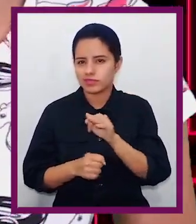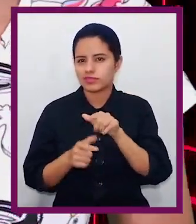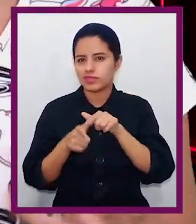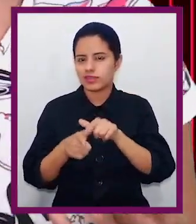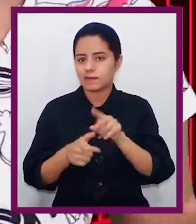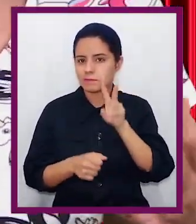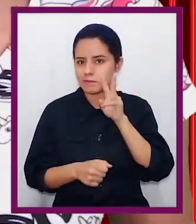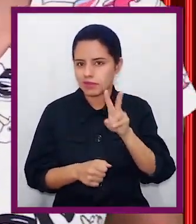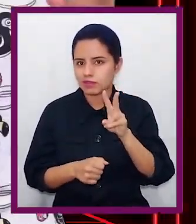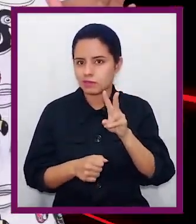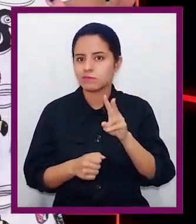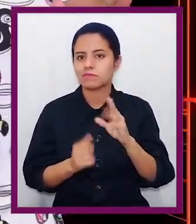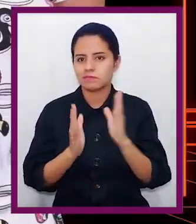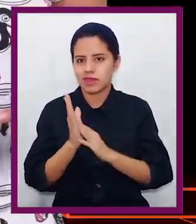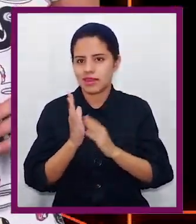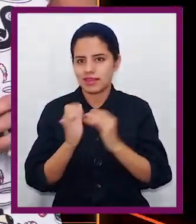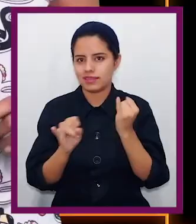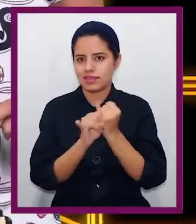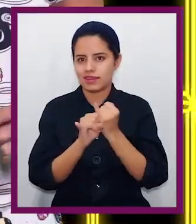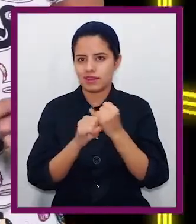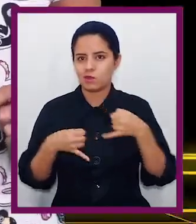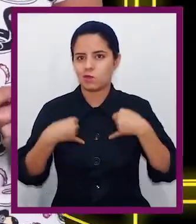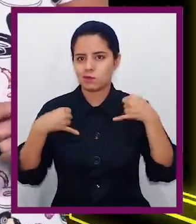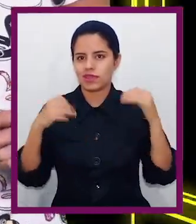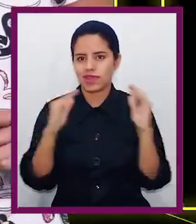seguir viendo en la página web